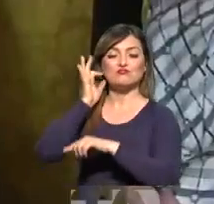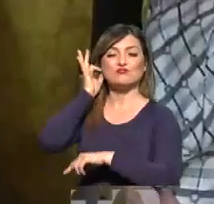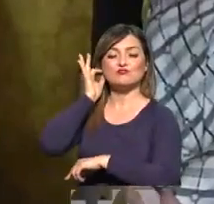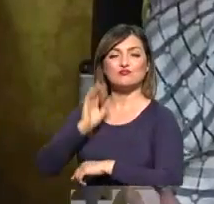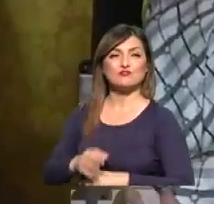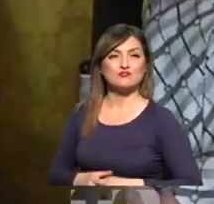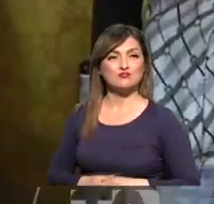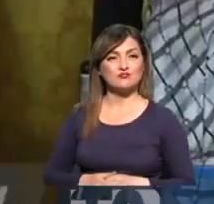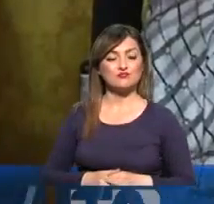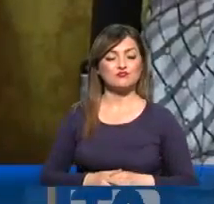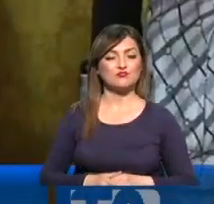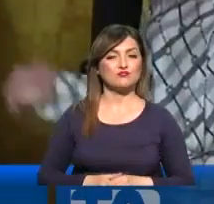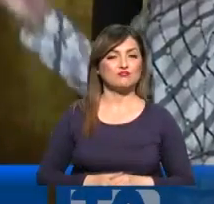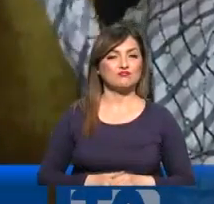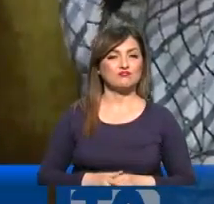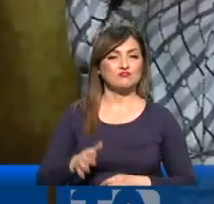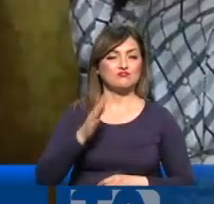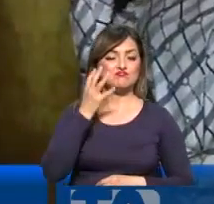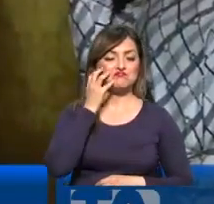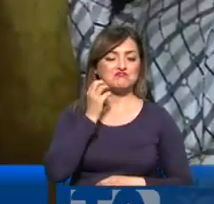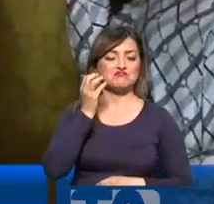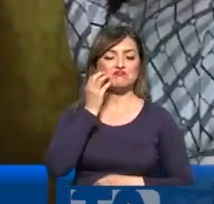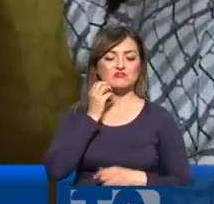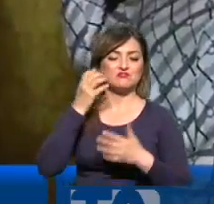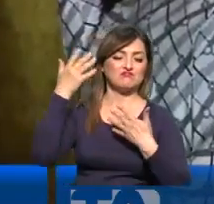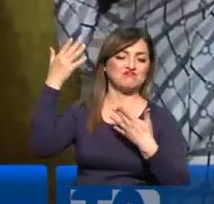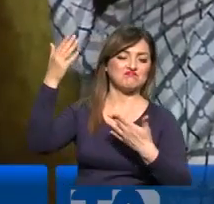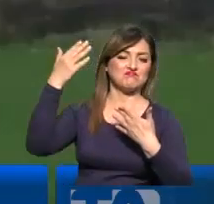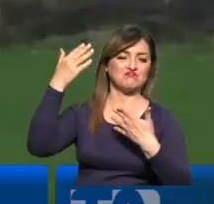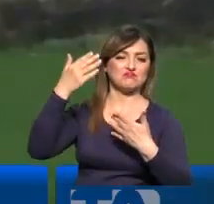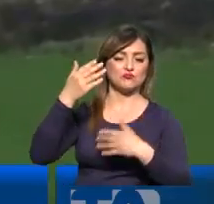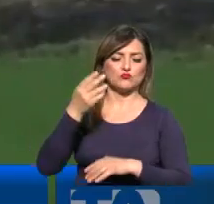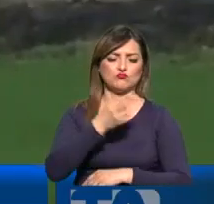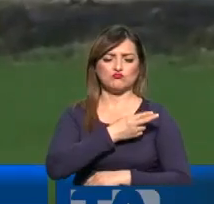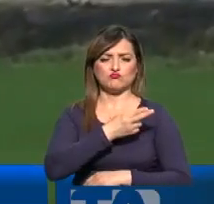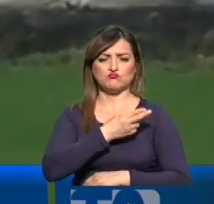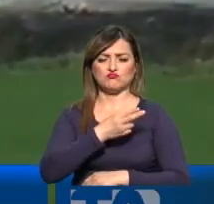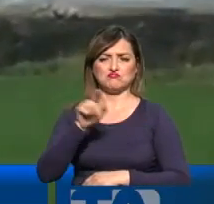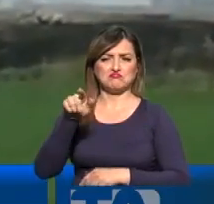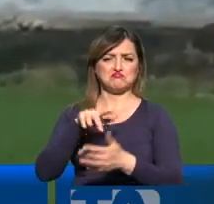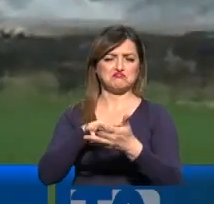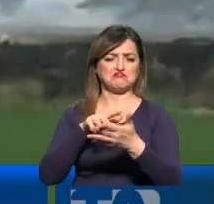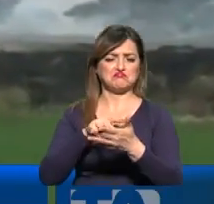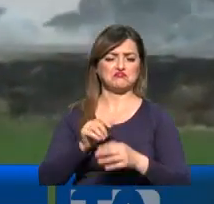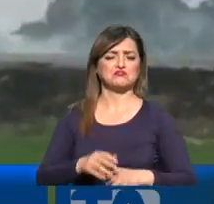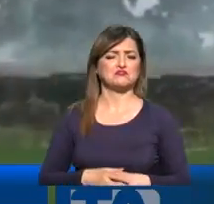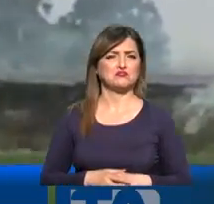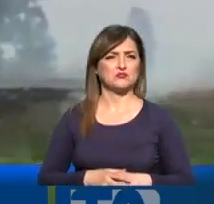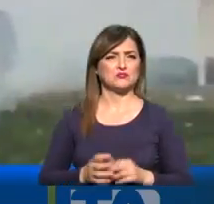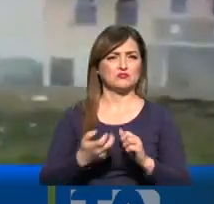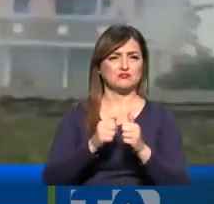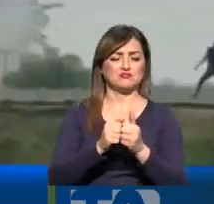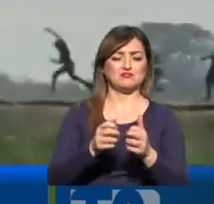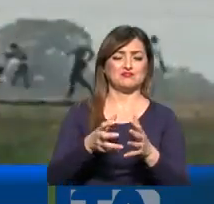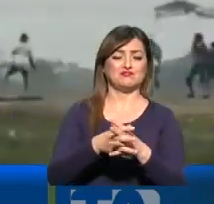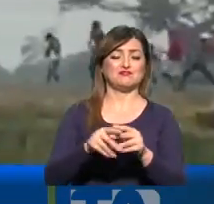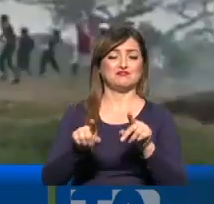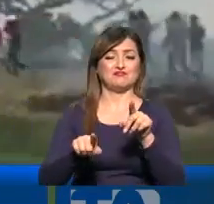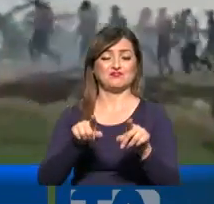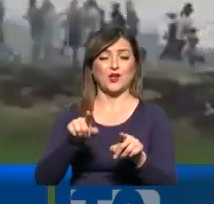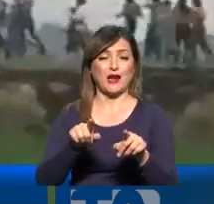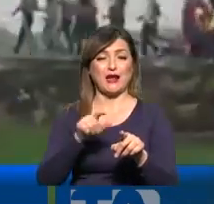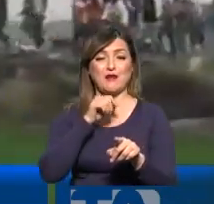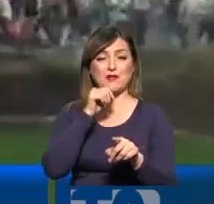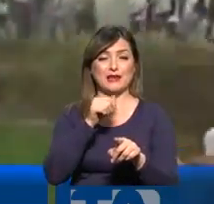En su haber un recorrido de larga data en el ámbito político y académico. Hoy en sus manos varias crisis por resolver y otras